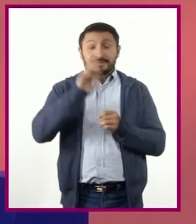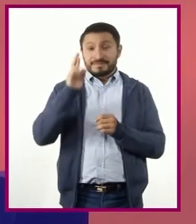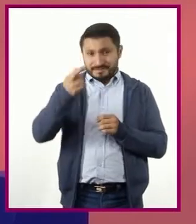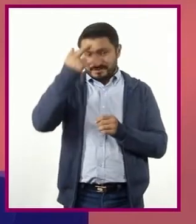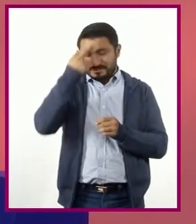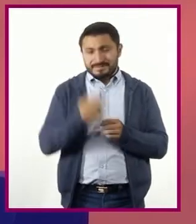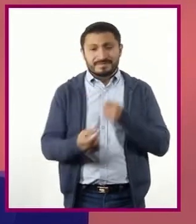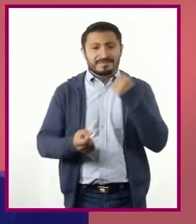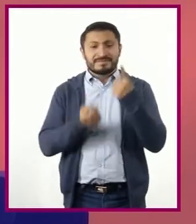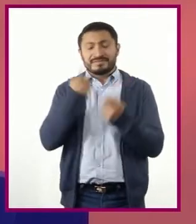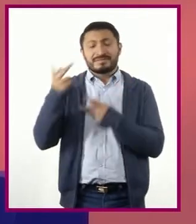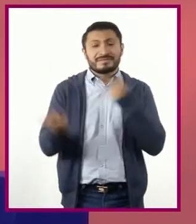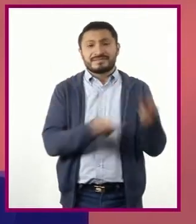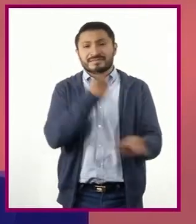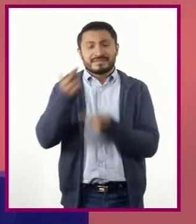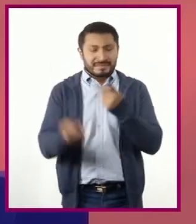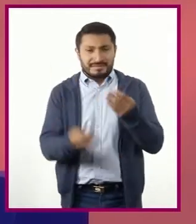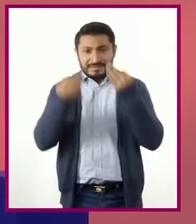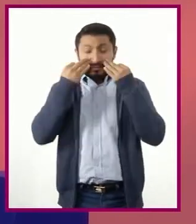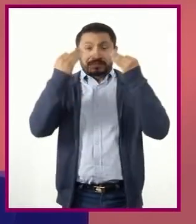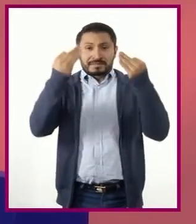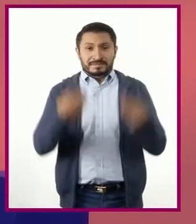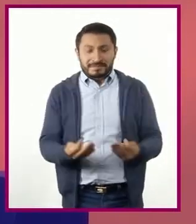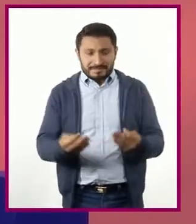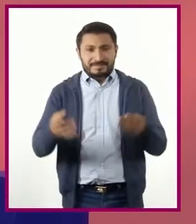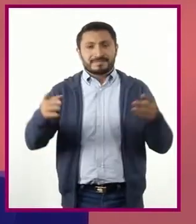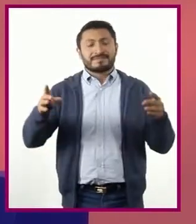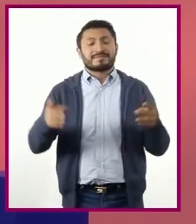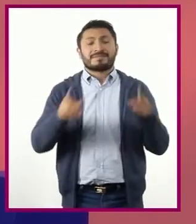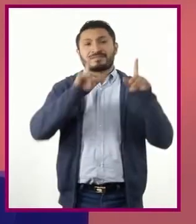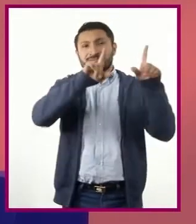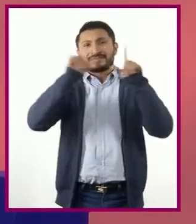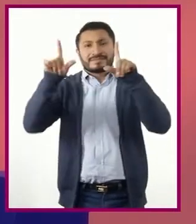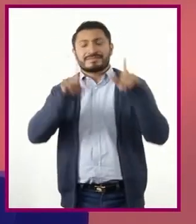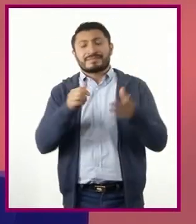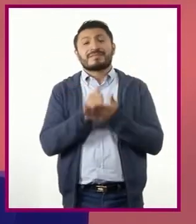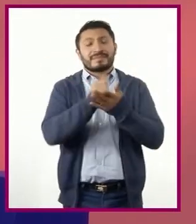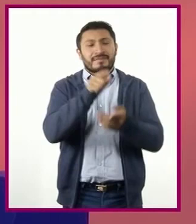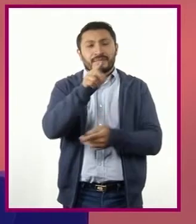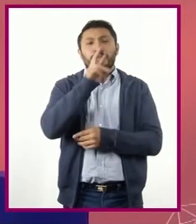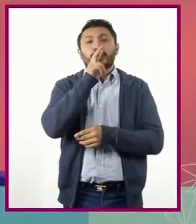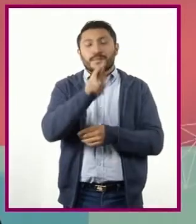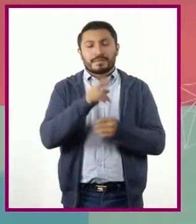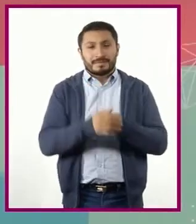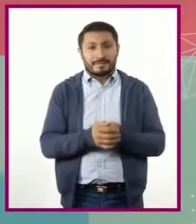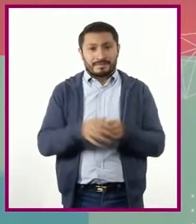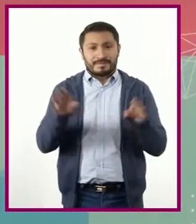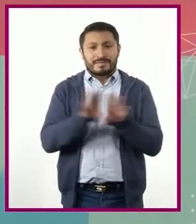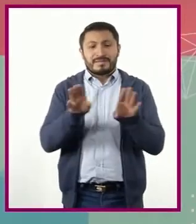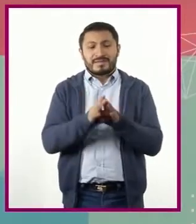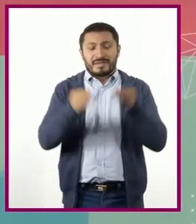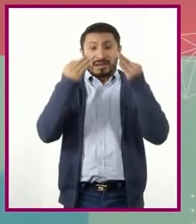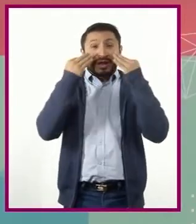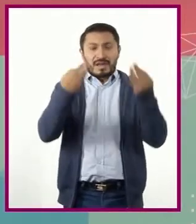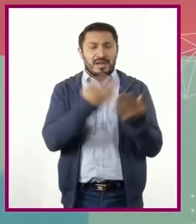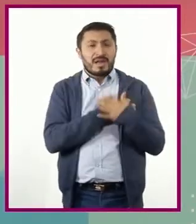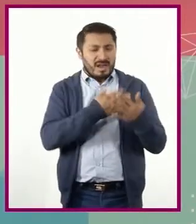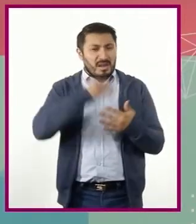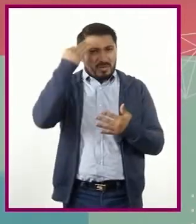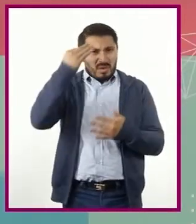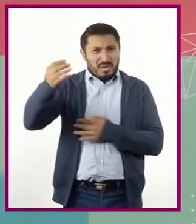recordar algunas preguntas para demostrar que los fragmentos nos ayudaron a responderlas. ¿Cómo se veía el amor en esa